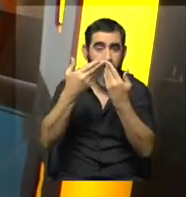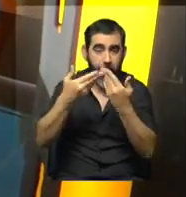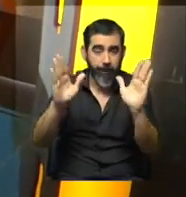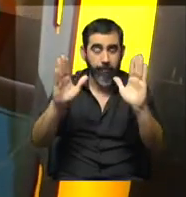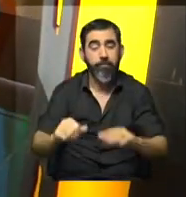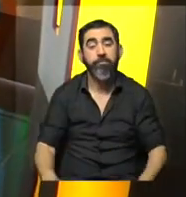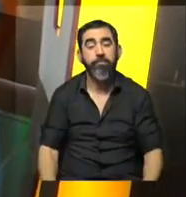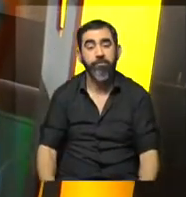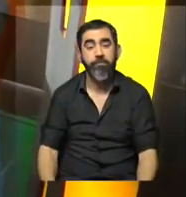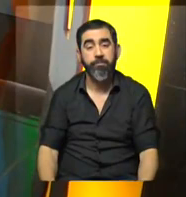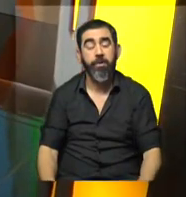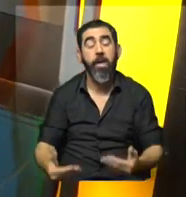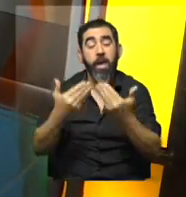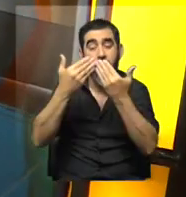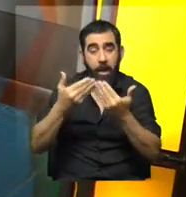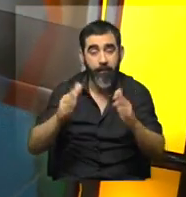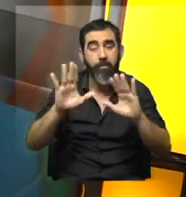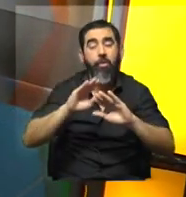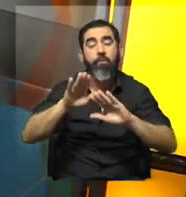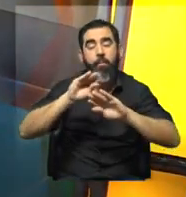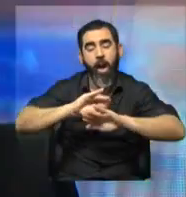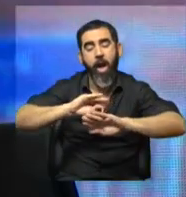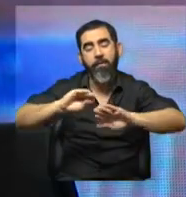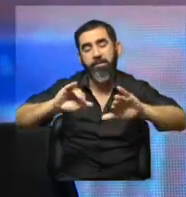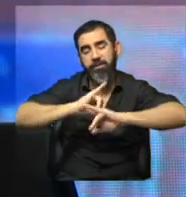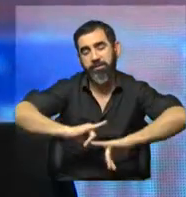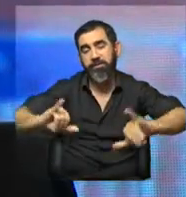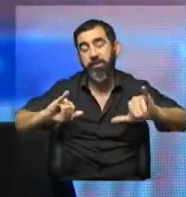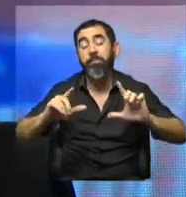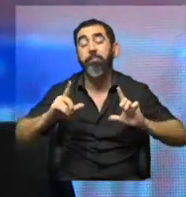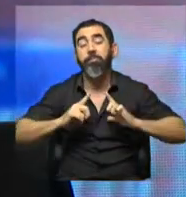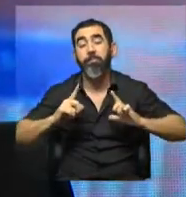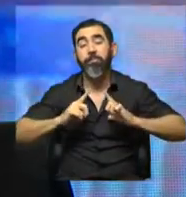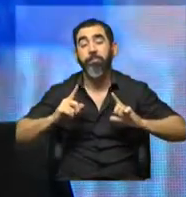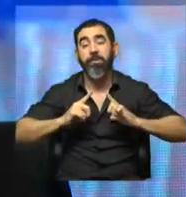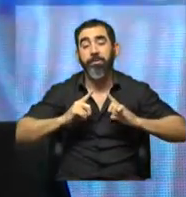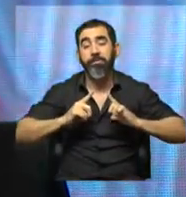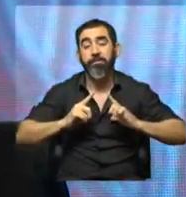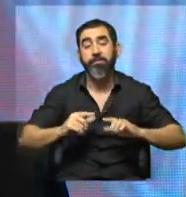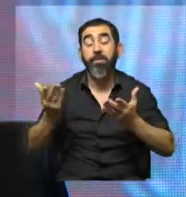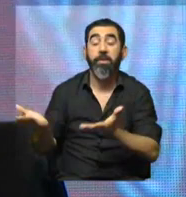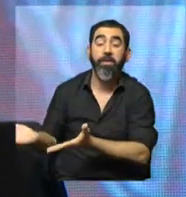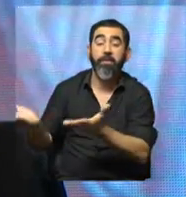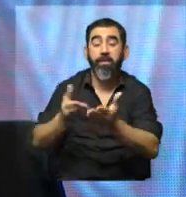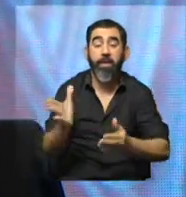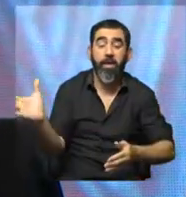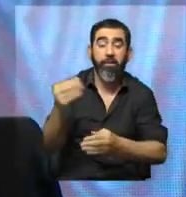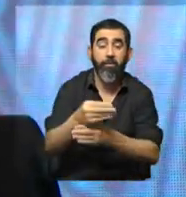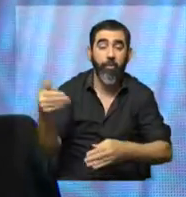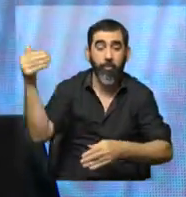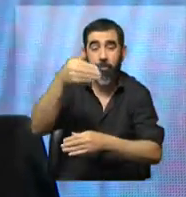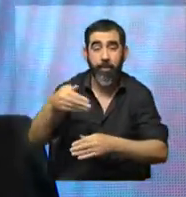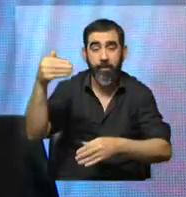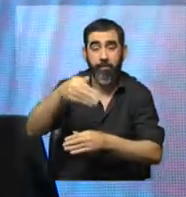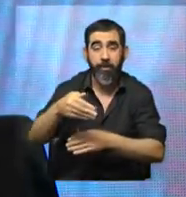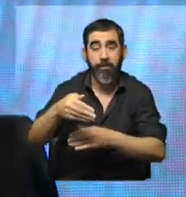Sí, abierto, lo vamos a anunciar, así que estén atentos y los invitamos a todos y todas para que